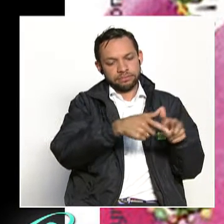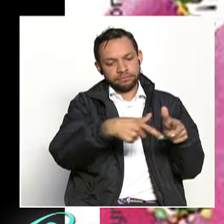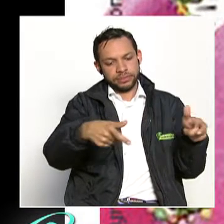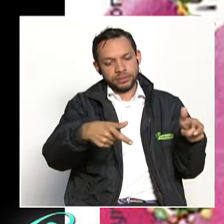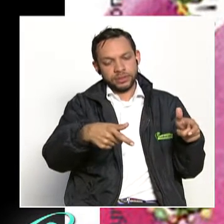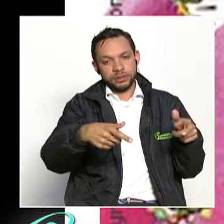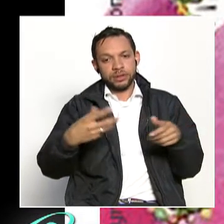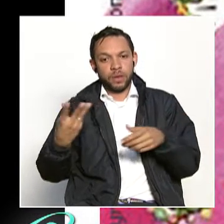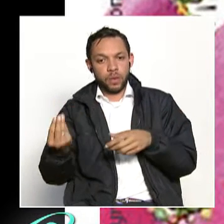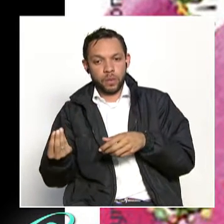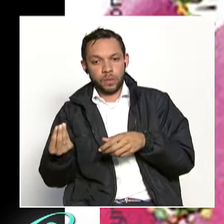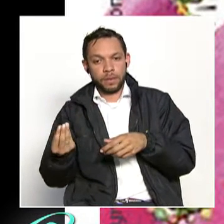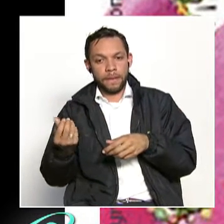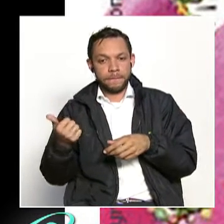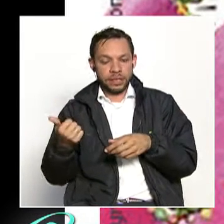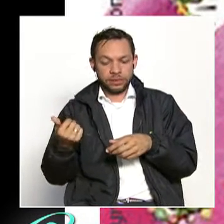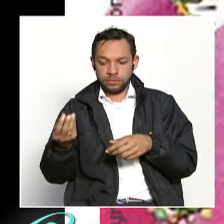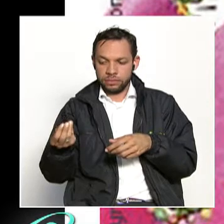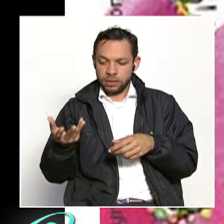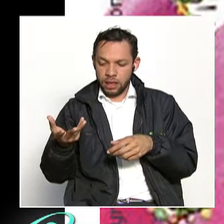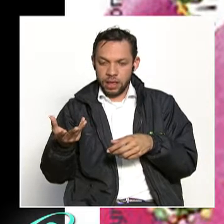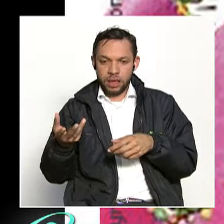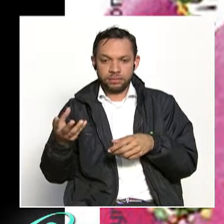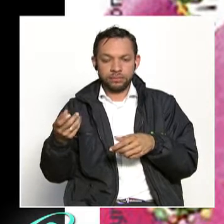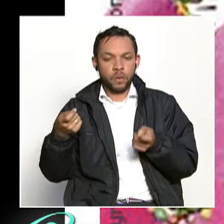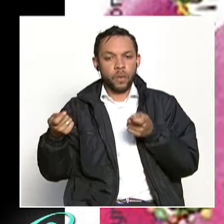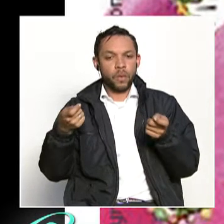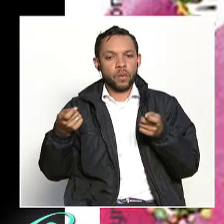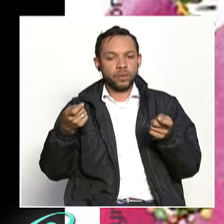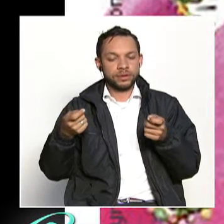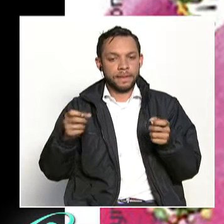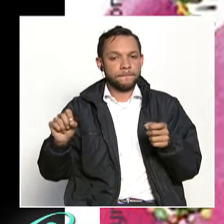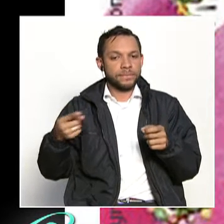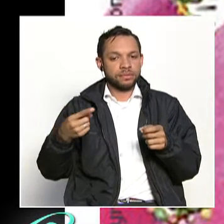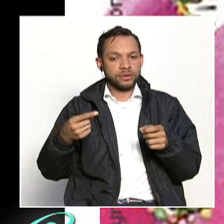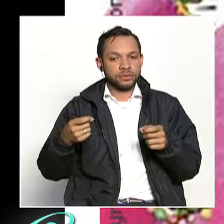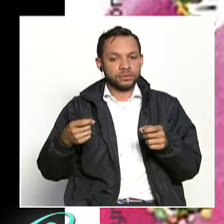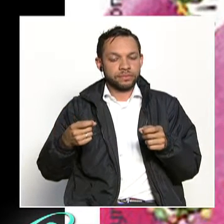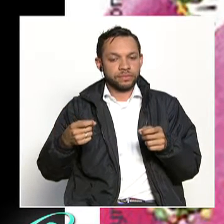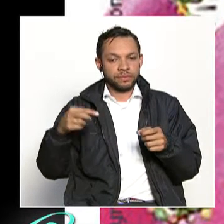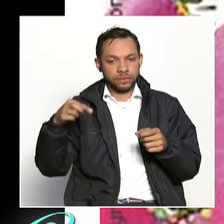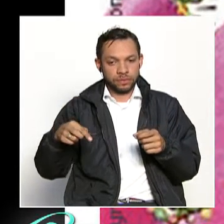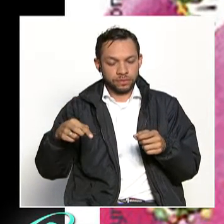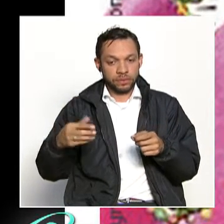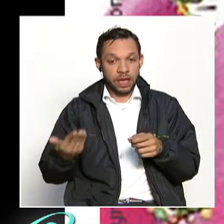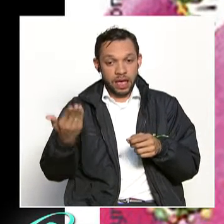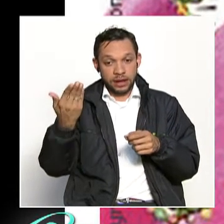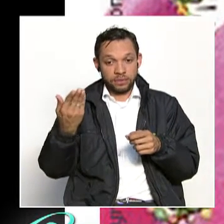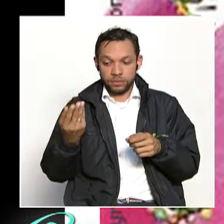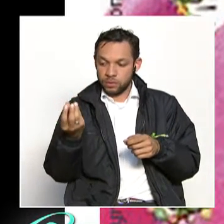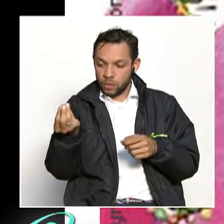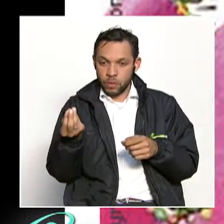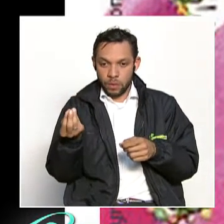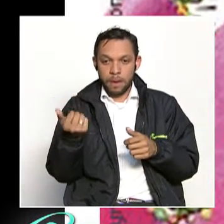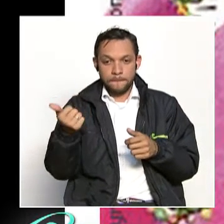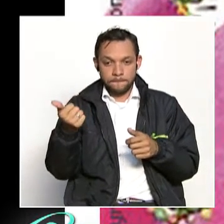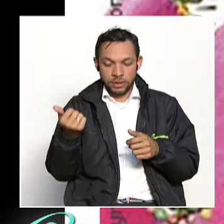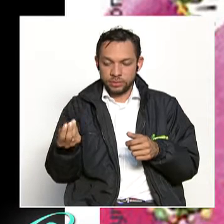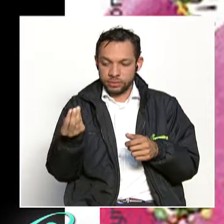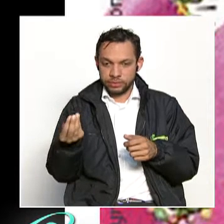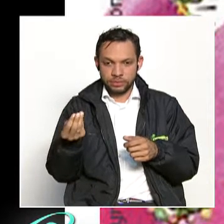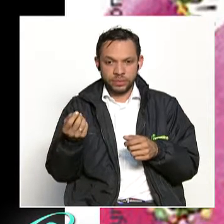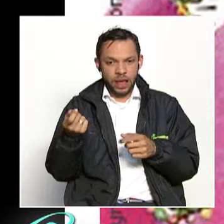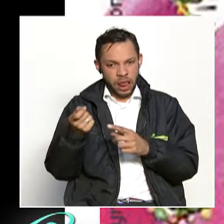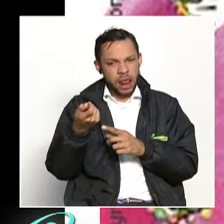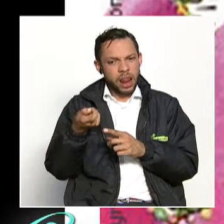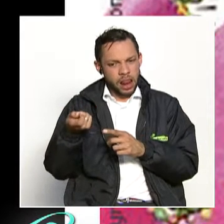le toca, porque digamos, ¿quién controla esas bacterias? En primera instancia las probióticas, las benéficas, los lactobacilos,